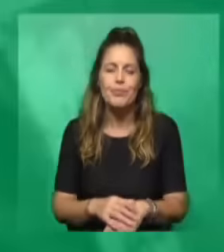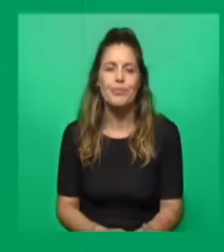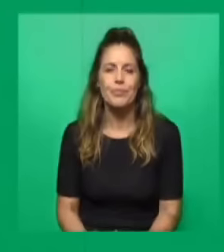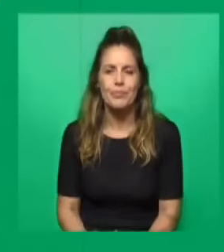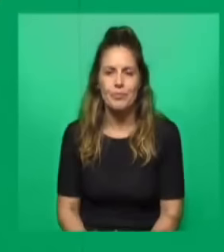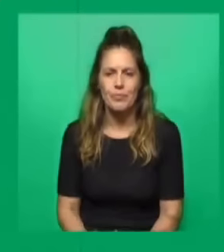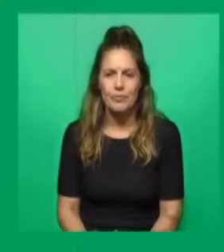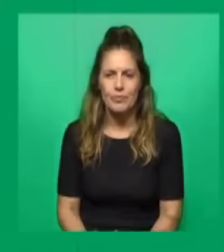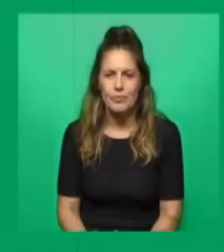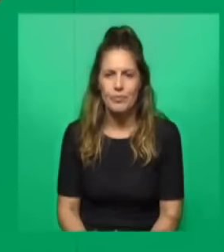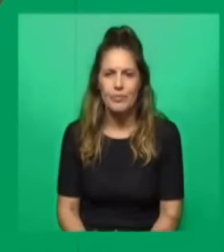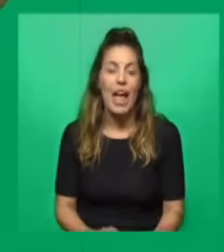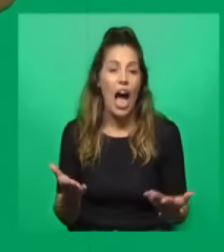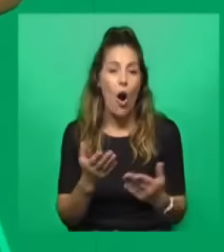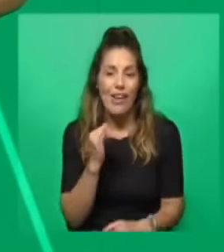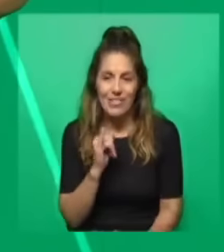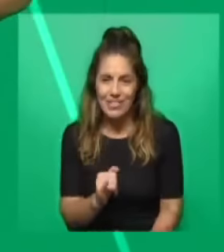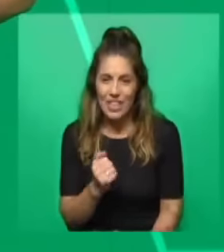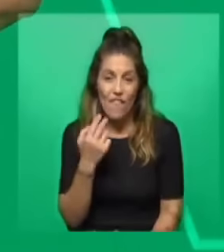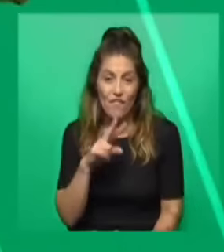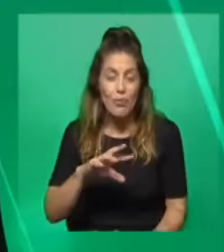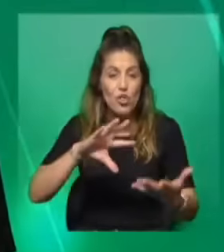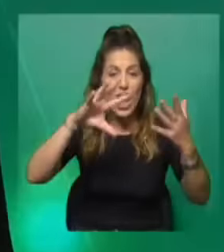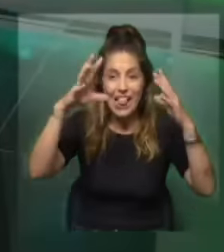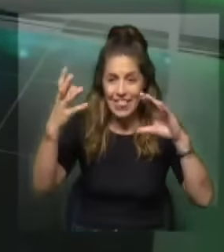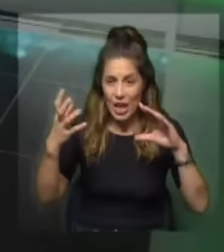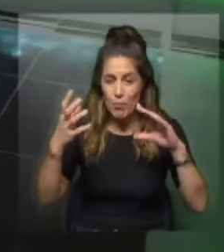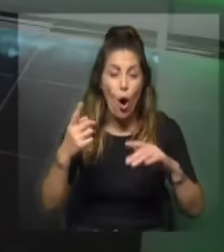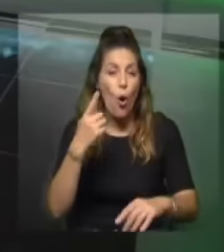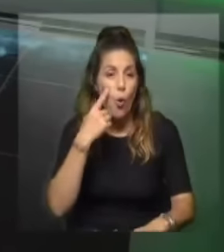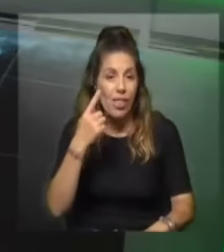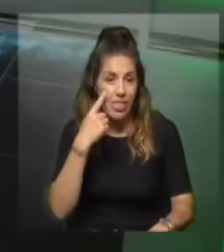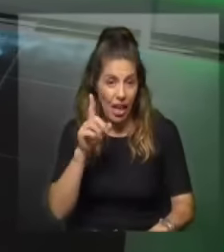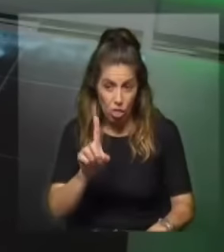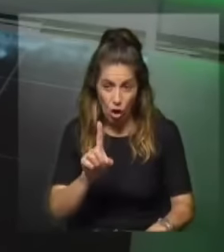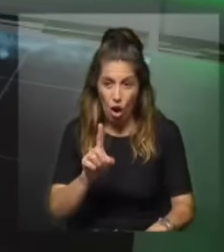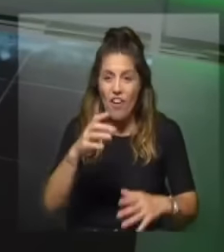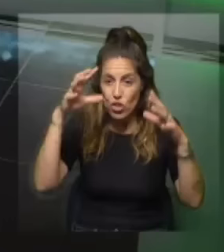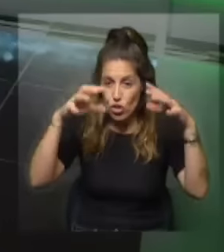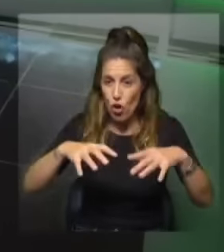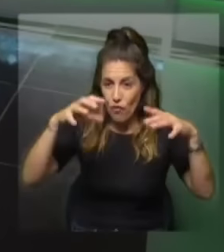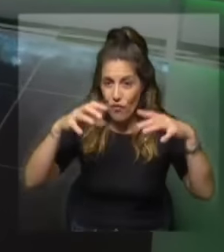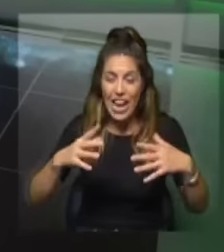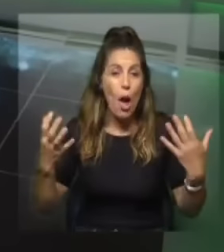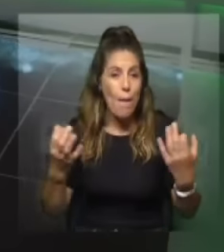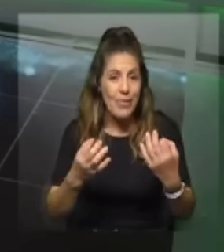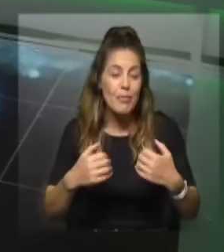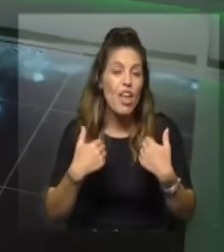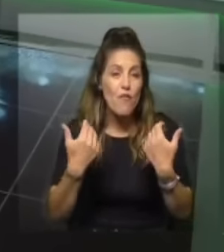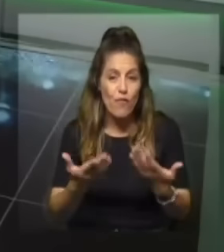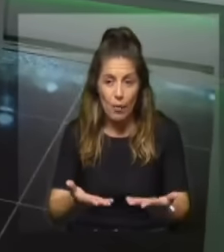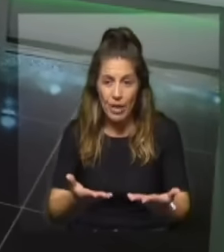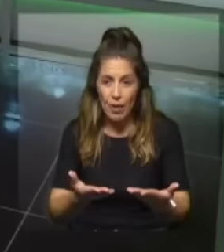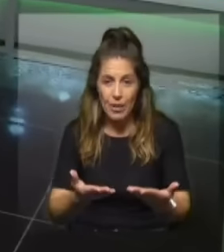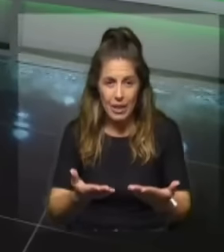corresponda bien bueno y ahora sí repasamos los datos del tiempo y ojo porque va a llover y esto es especialmente favorable para la